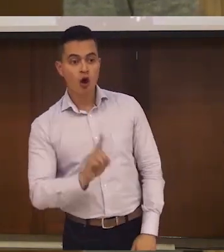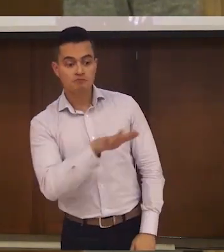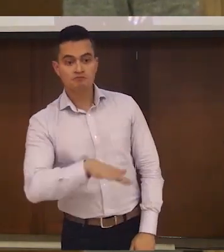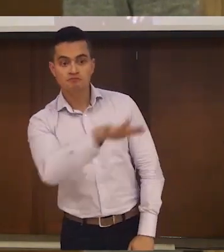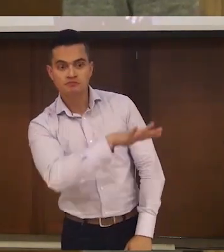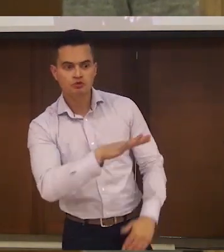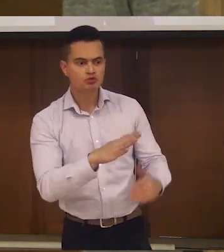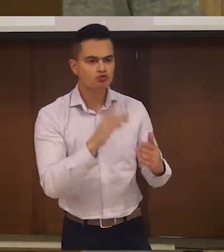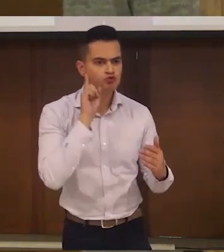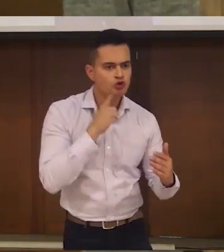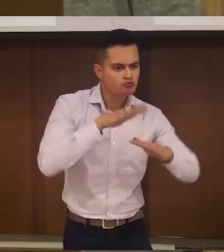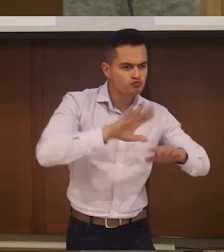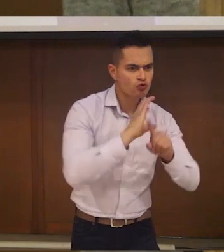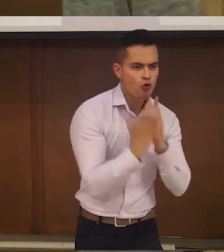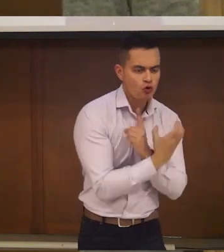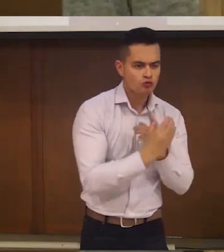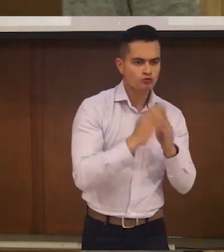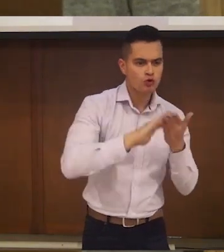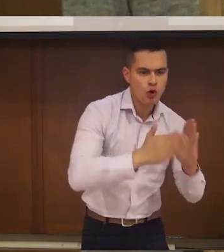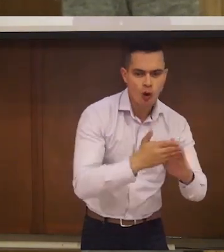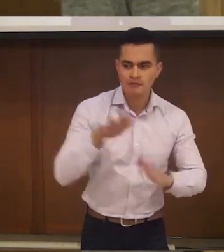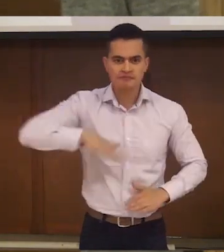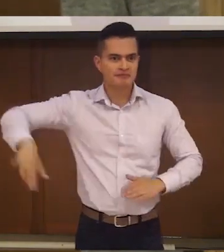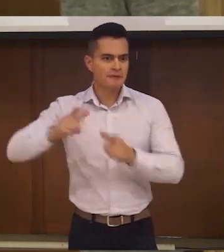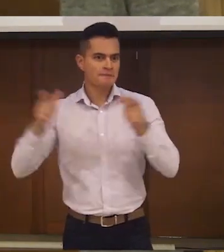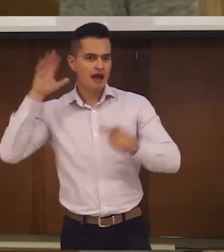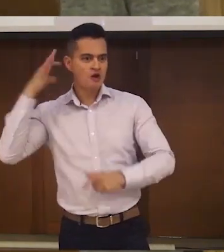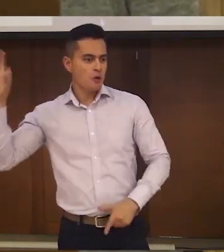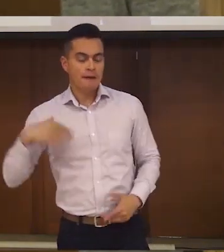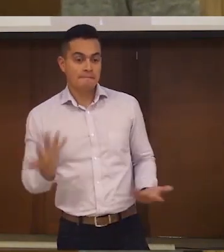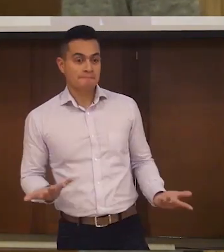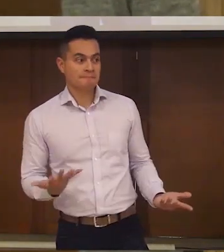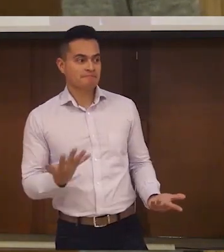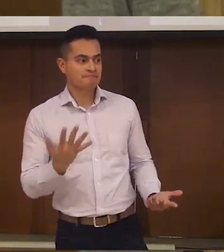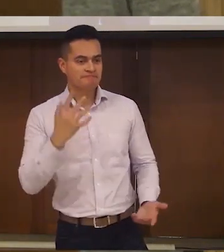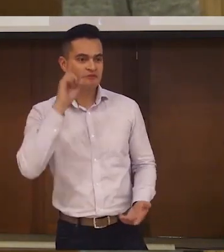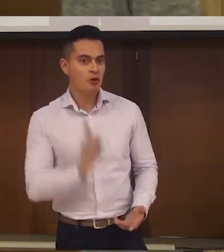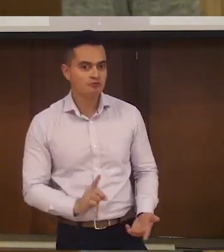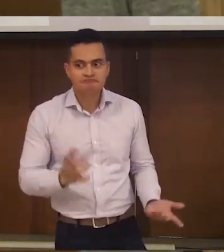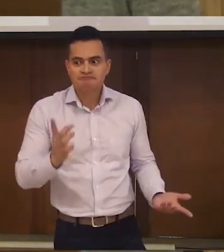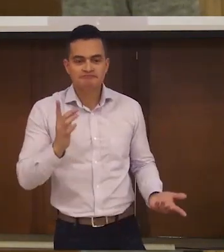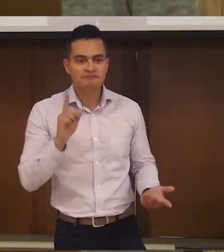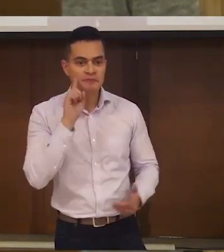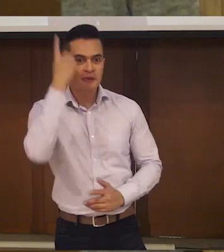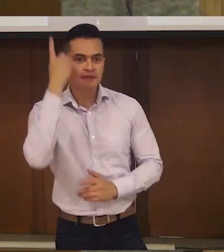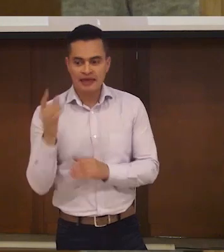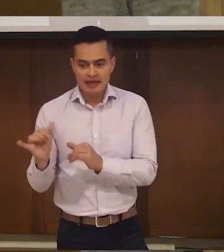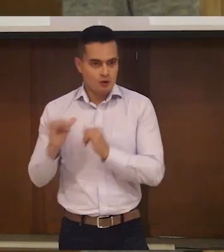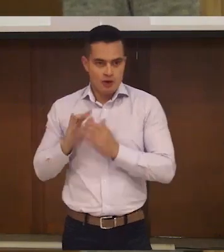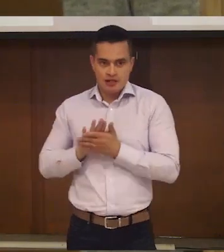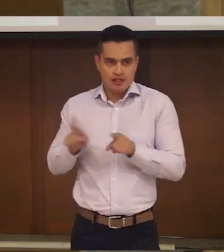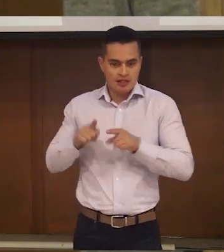universo, de este otro mundo, ¿no es cierto? Y se desconoce, creo que, bueno, en alguna medida es comprensible, se